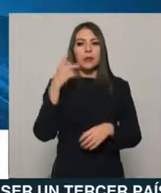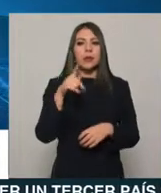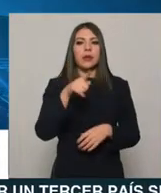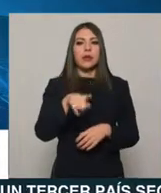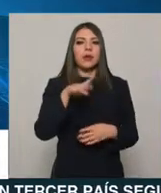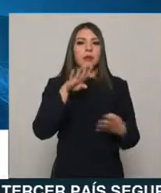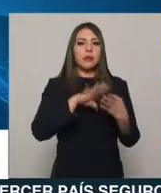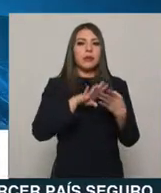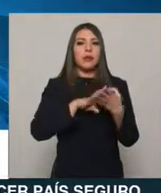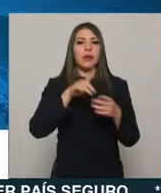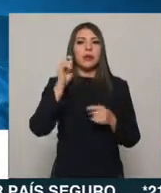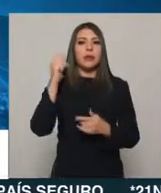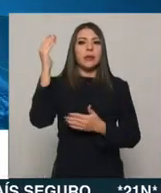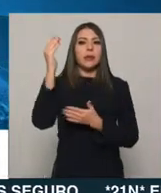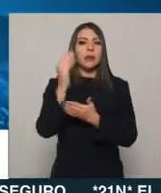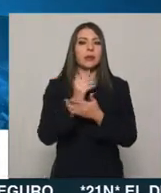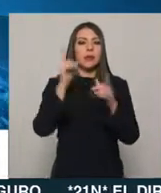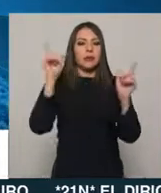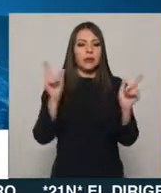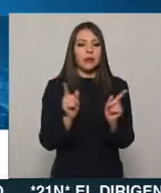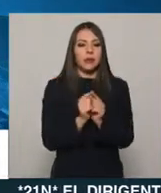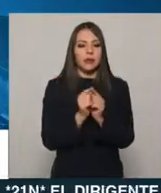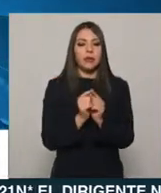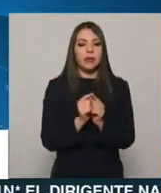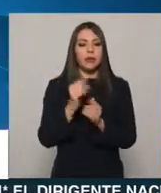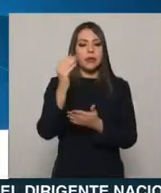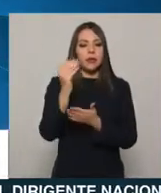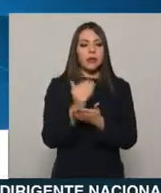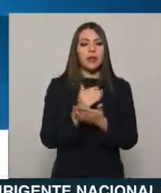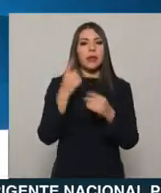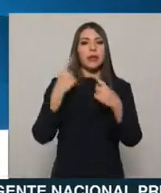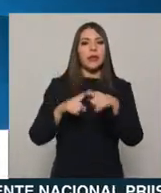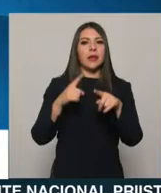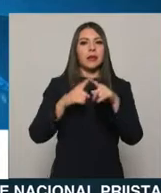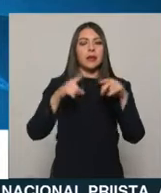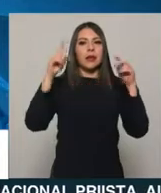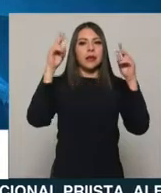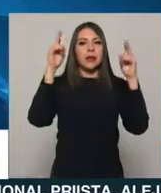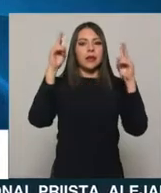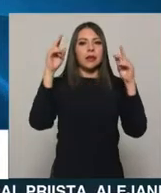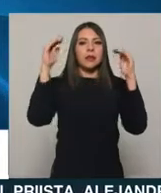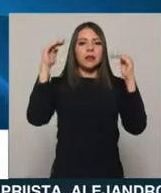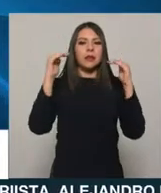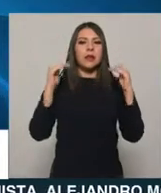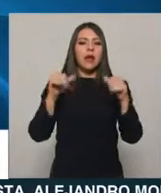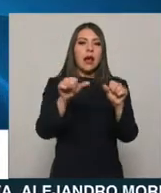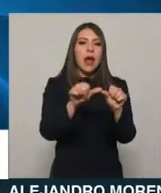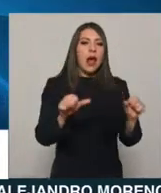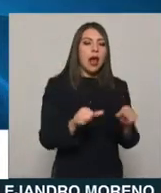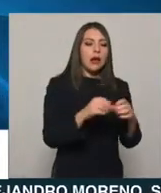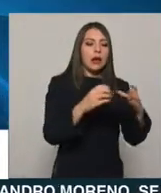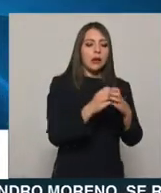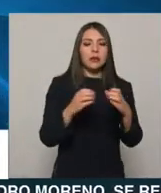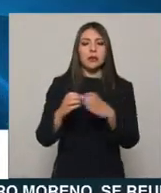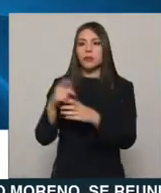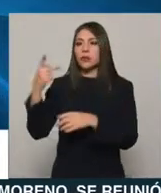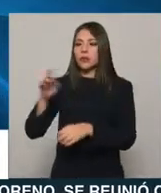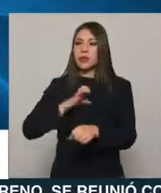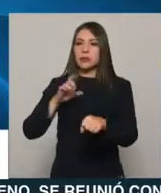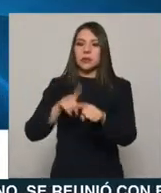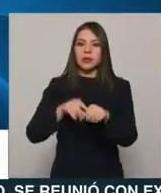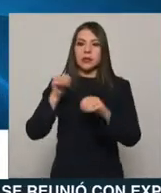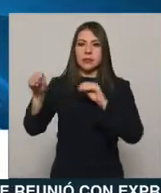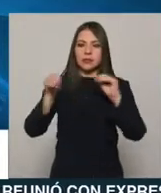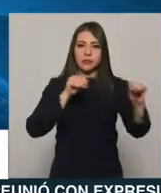penal está muy reducida. Se redujo a ciertos delitos, a ciertas áreas y a diferencia de